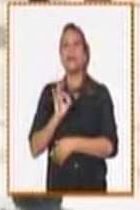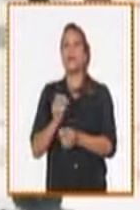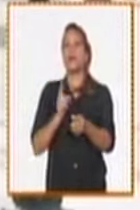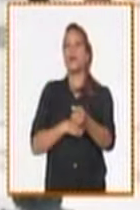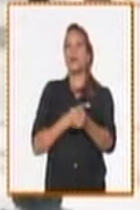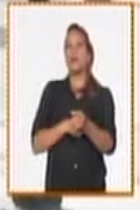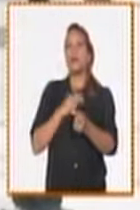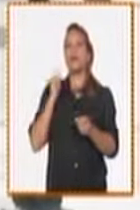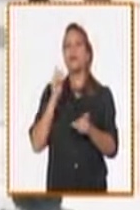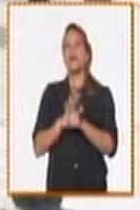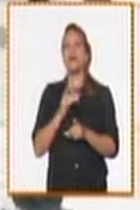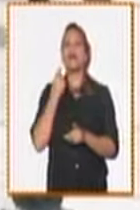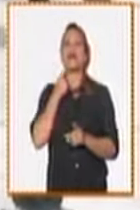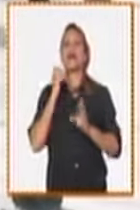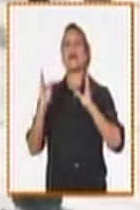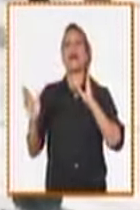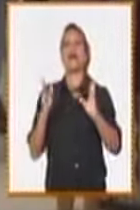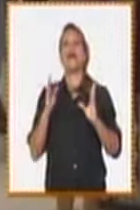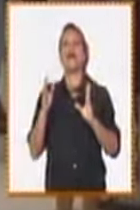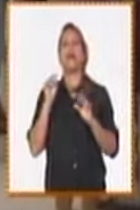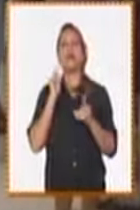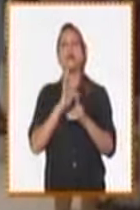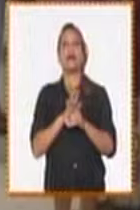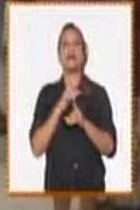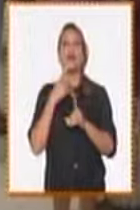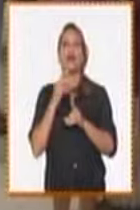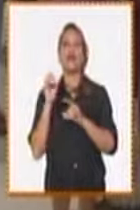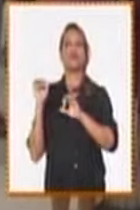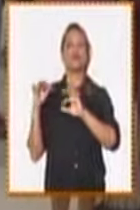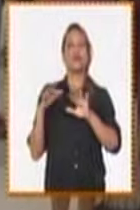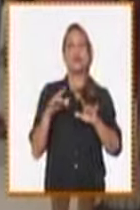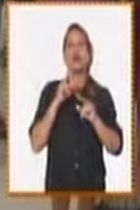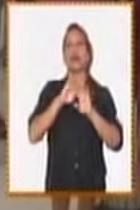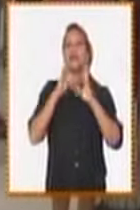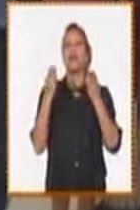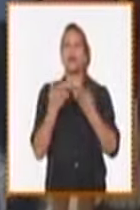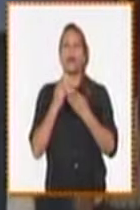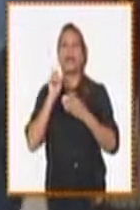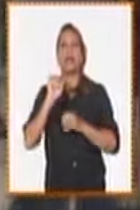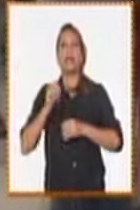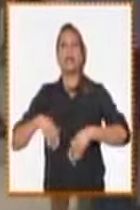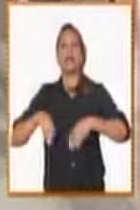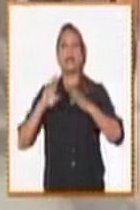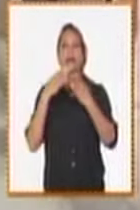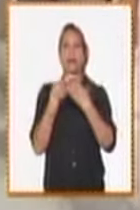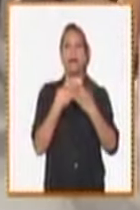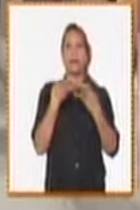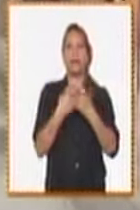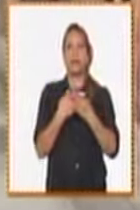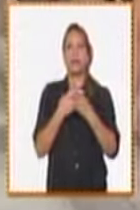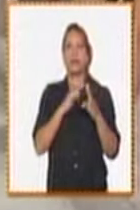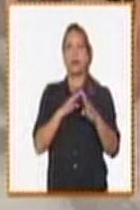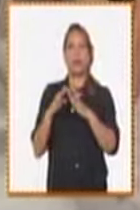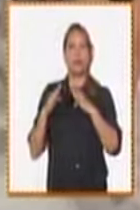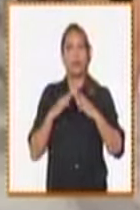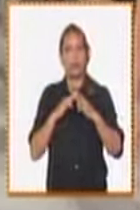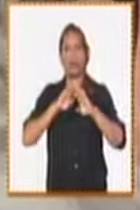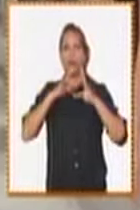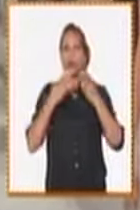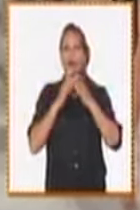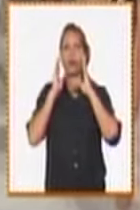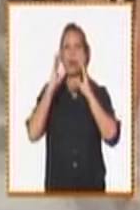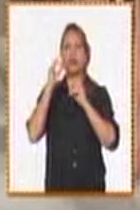de año lanzamos una campaña comunicacional que ha abarcado todos los ámbitos institucionales y los ámbitos comunitarios, buscando